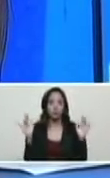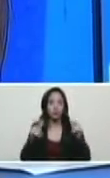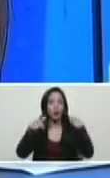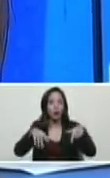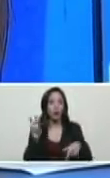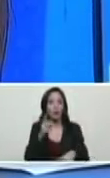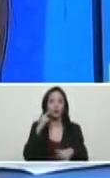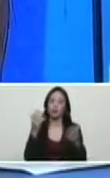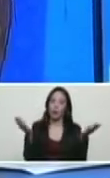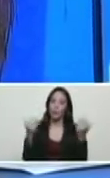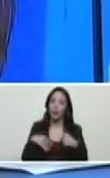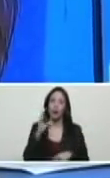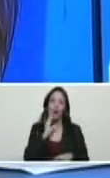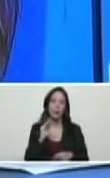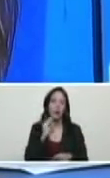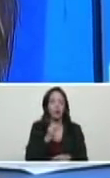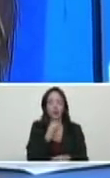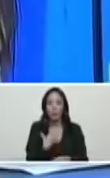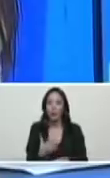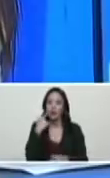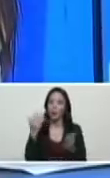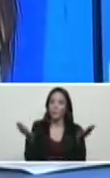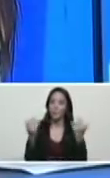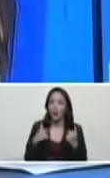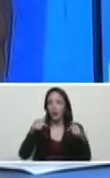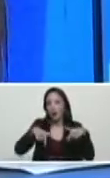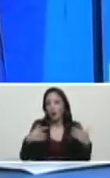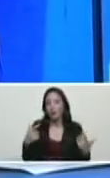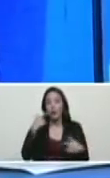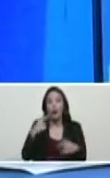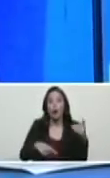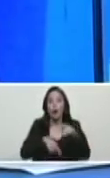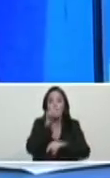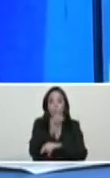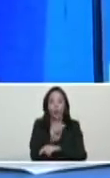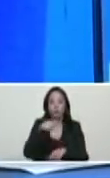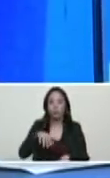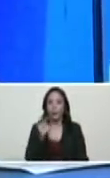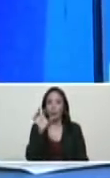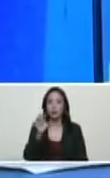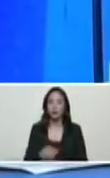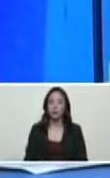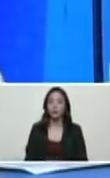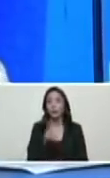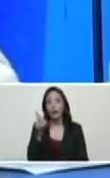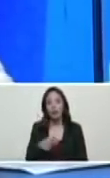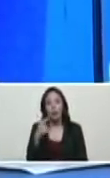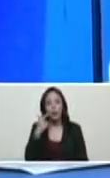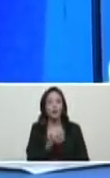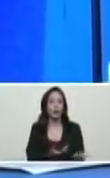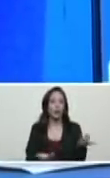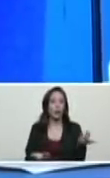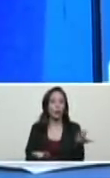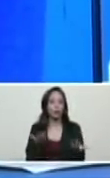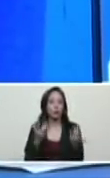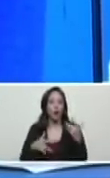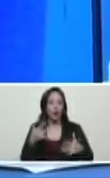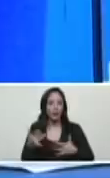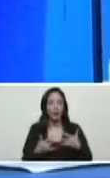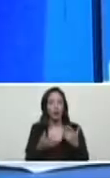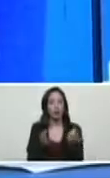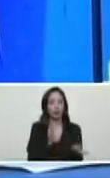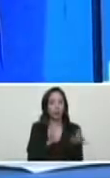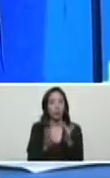vivir esas experiencias maravillosas que solo se viven en nuestro país. Pero además han habido unas ruedas de negocios nacionales que superan